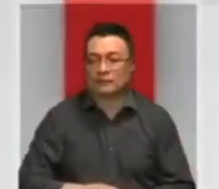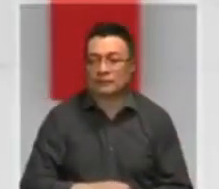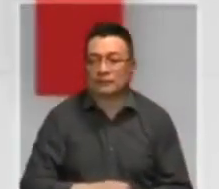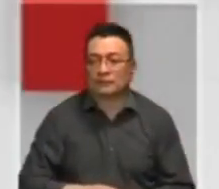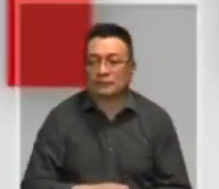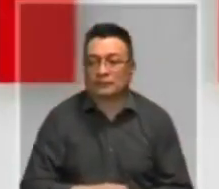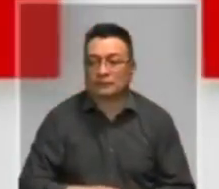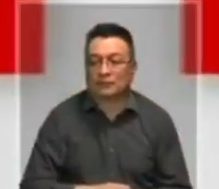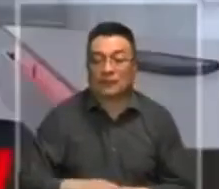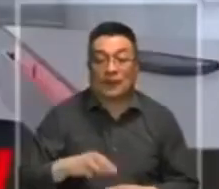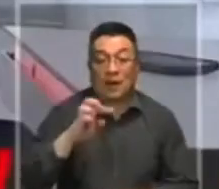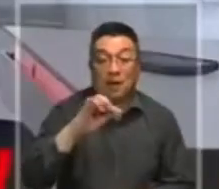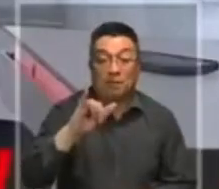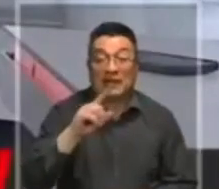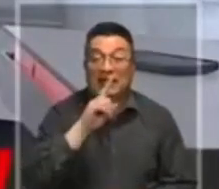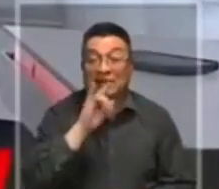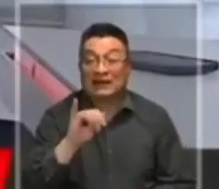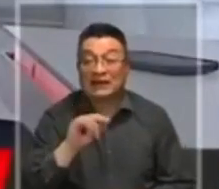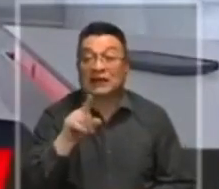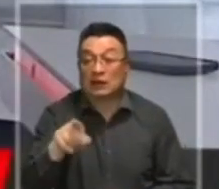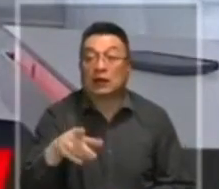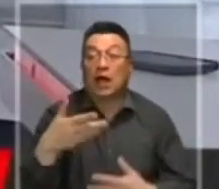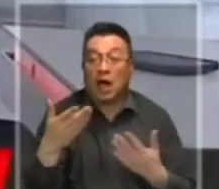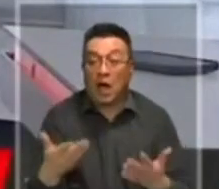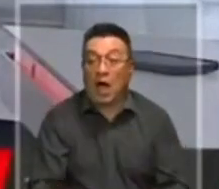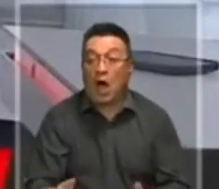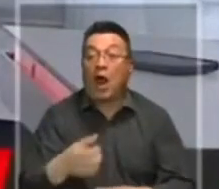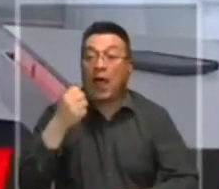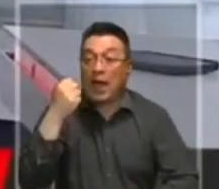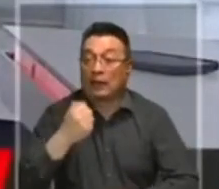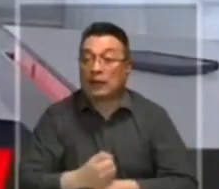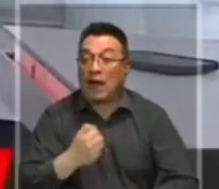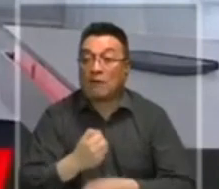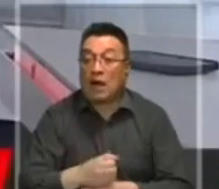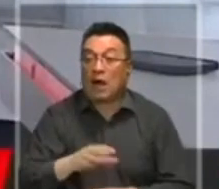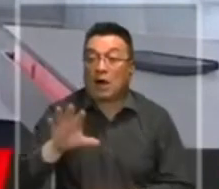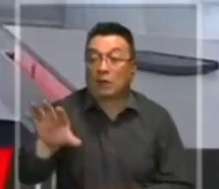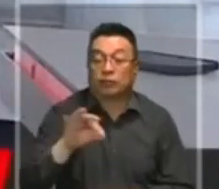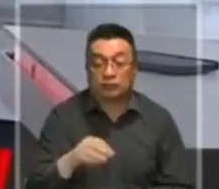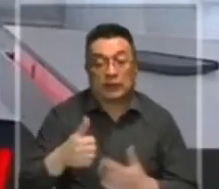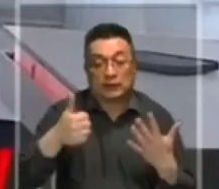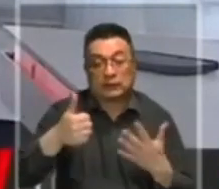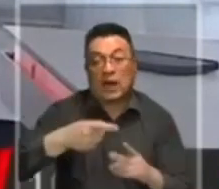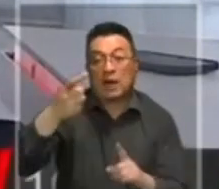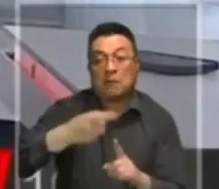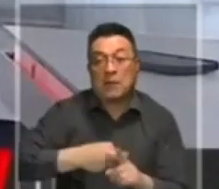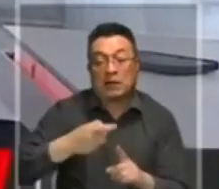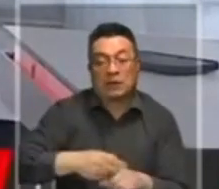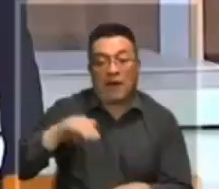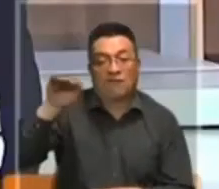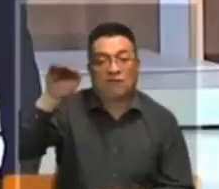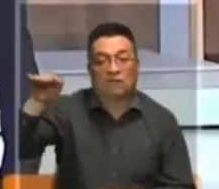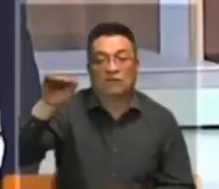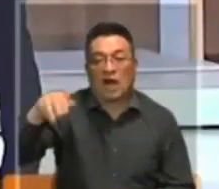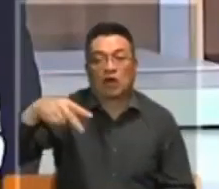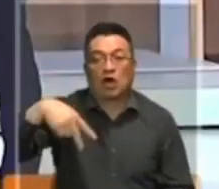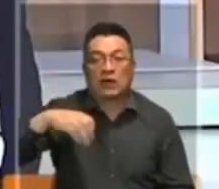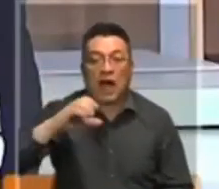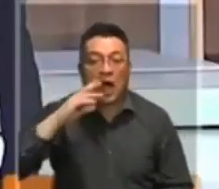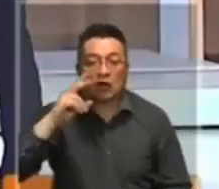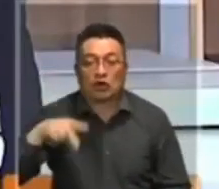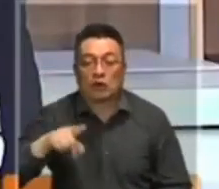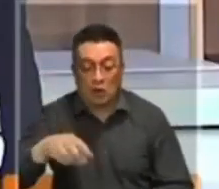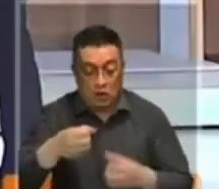Piti, la numeróloga, haya trabajado durante 6 meses para el Banco Nación. Piti, la